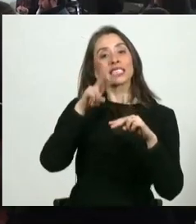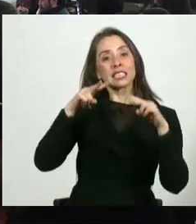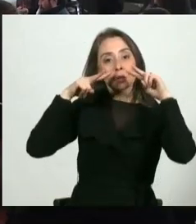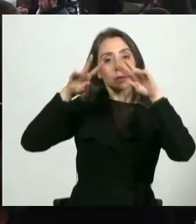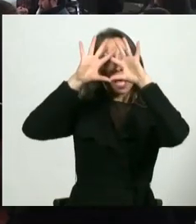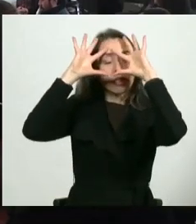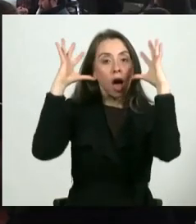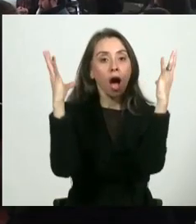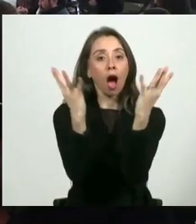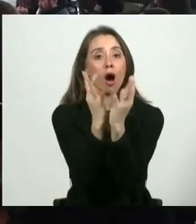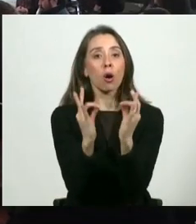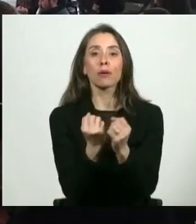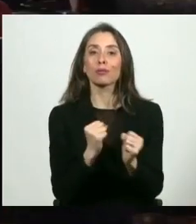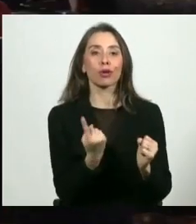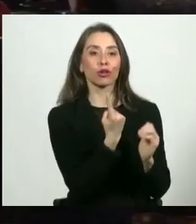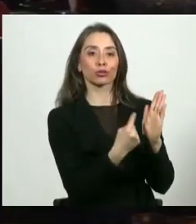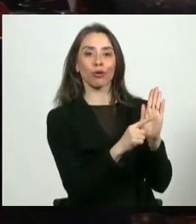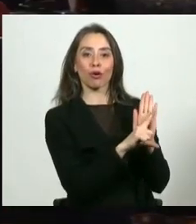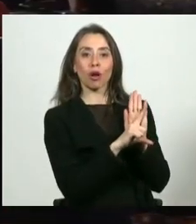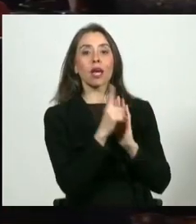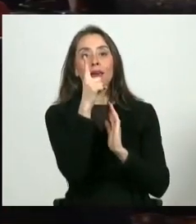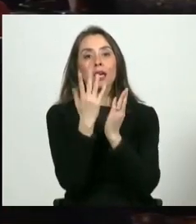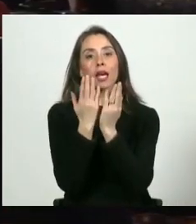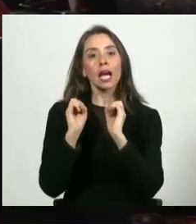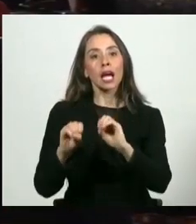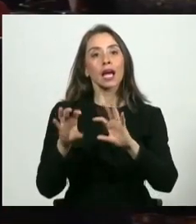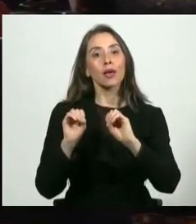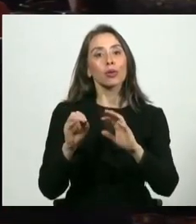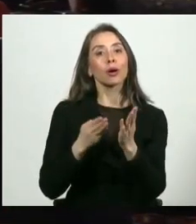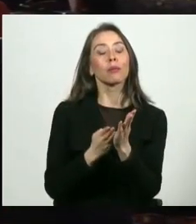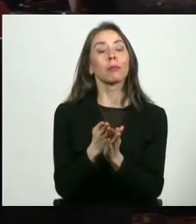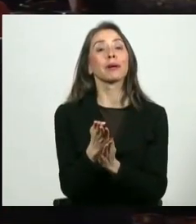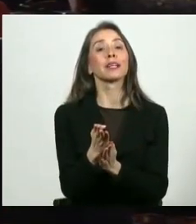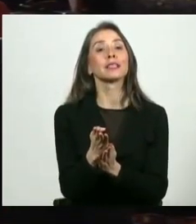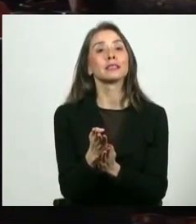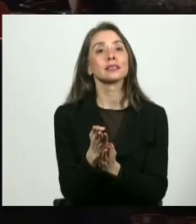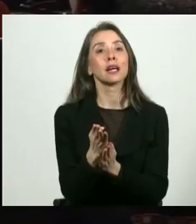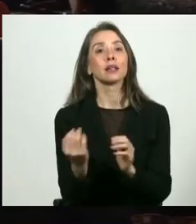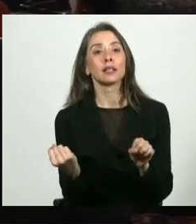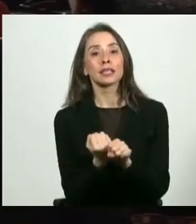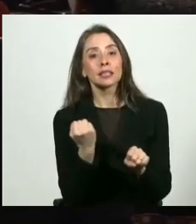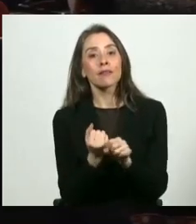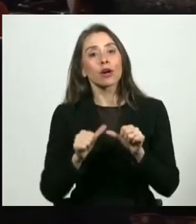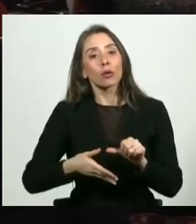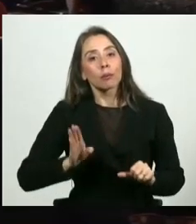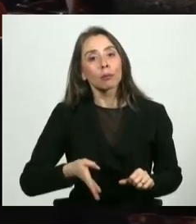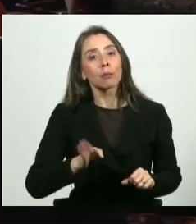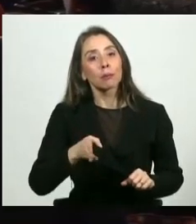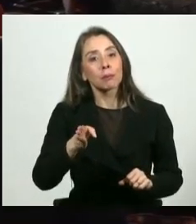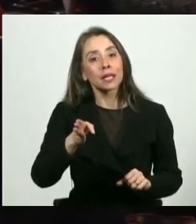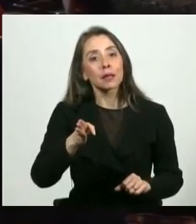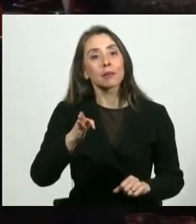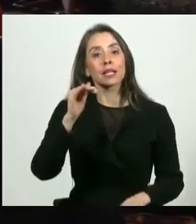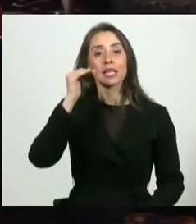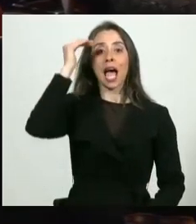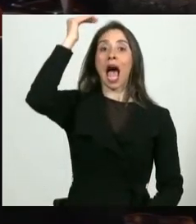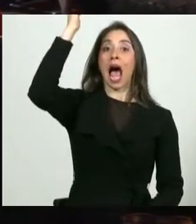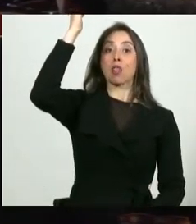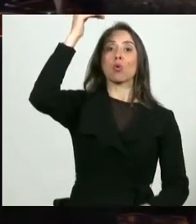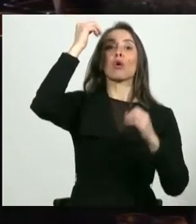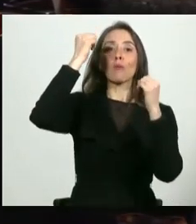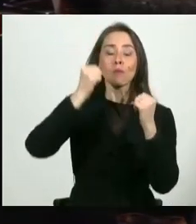es factible. Acá hay un tema de educación que parte. Yo creo que efectivamente hay un trabajo constante donde el adulto sí puede